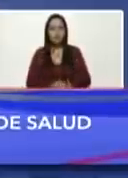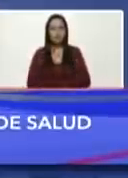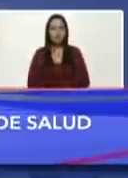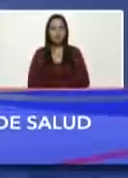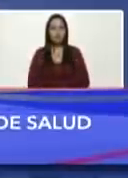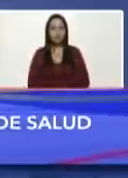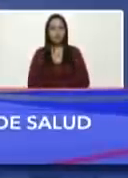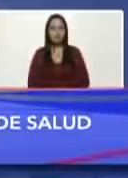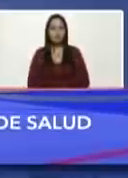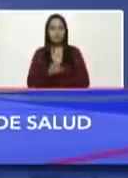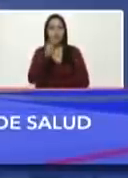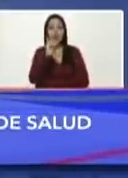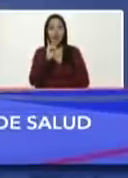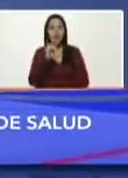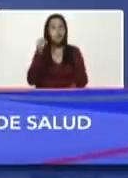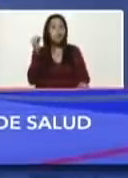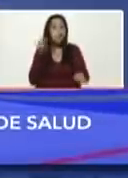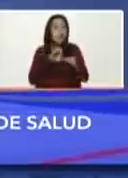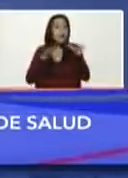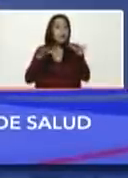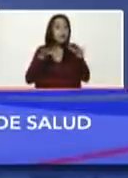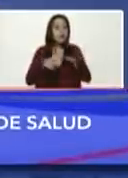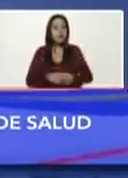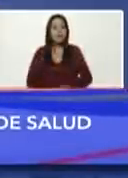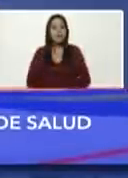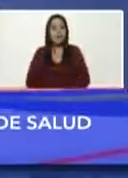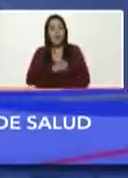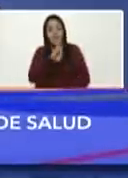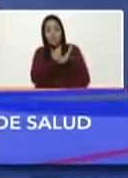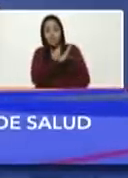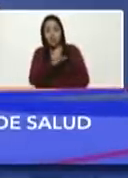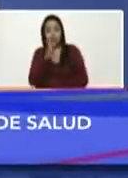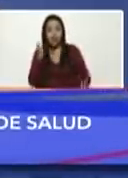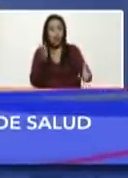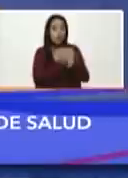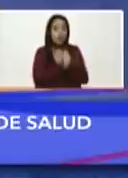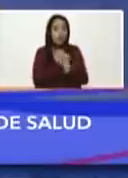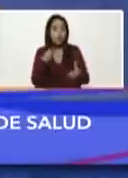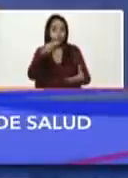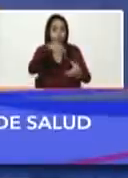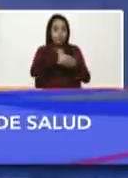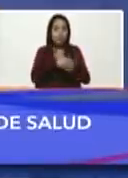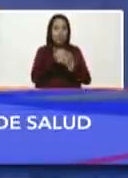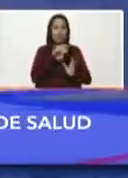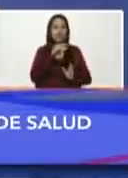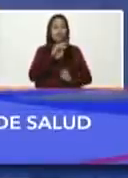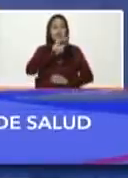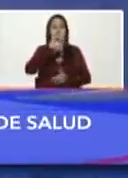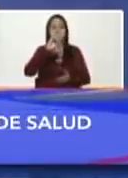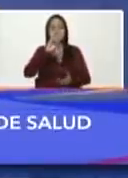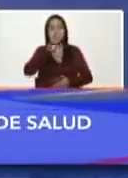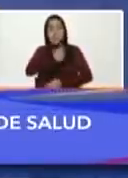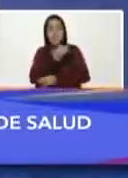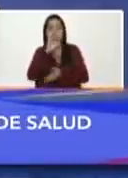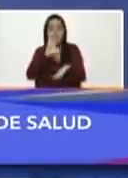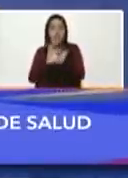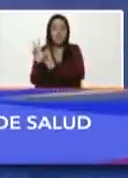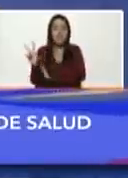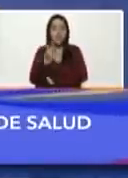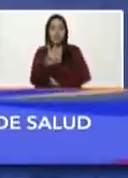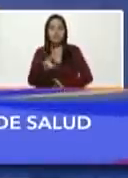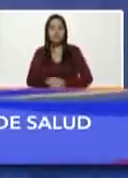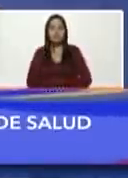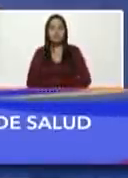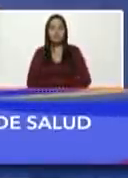Y tuvo la suerte, la bendición de conseguir un cupo en la Universidad Central de Venezuela. De